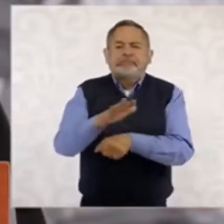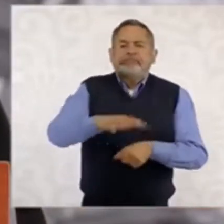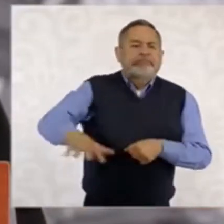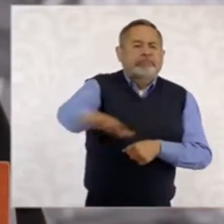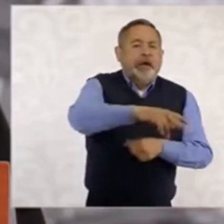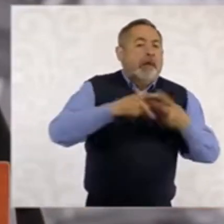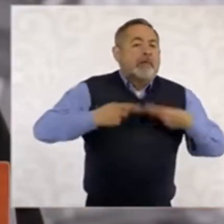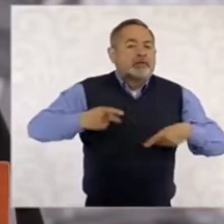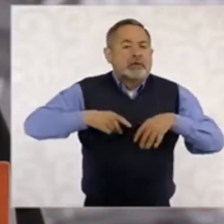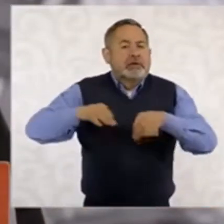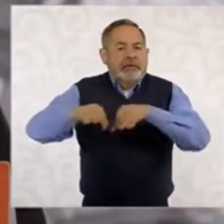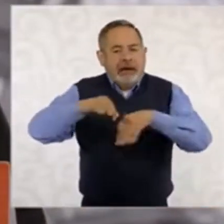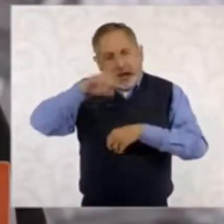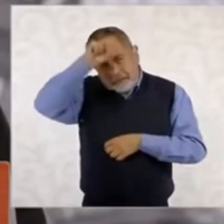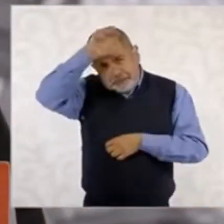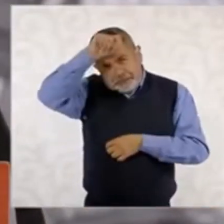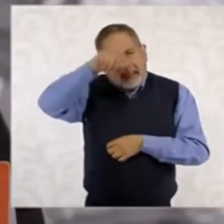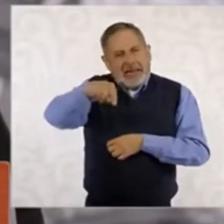de Cananea.